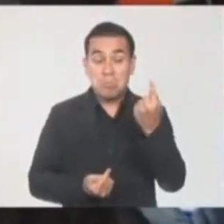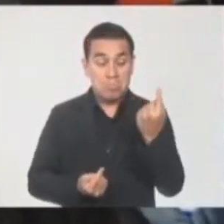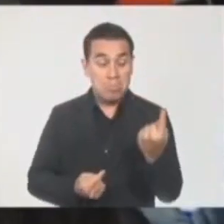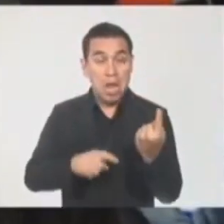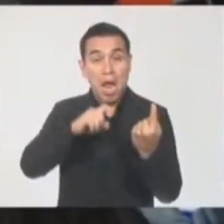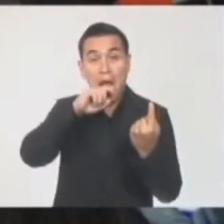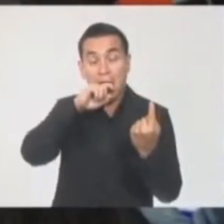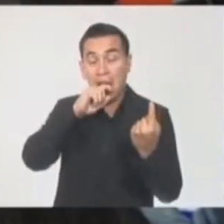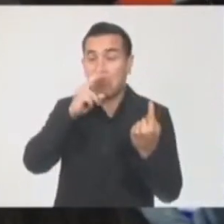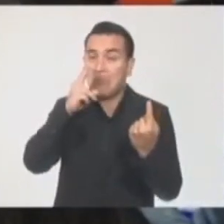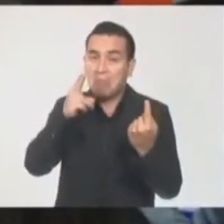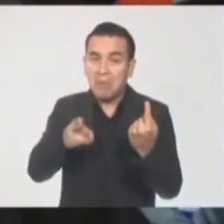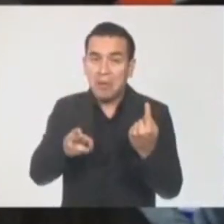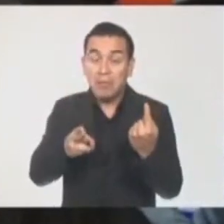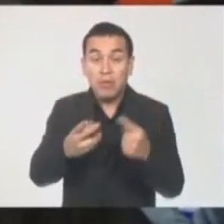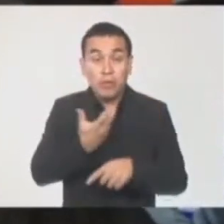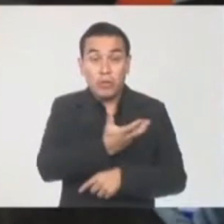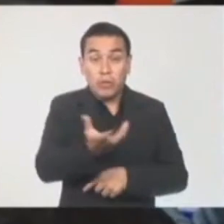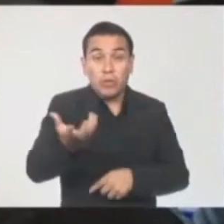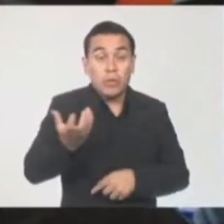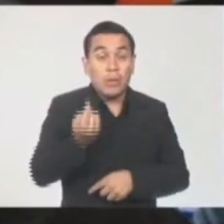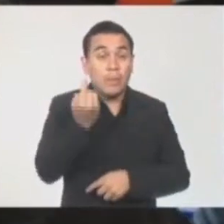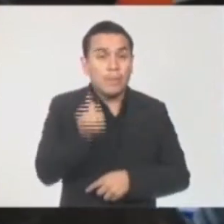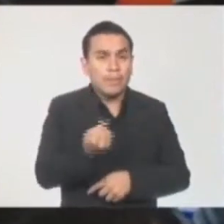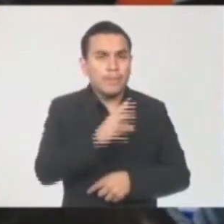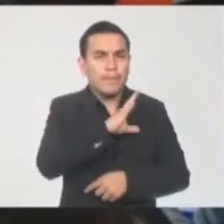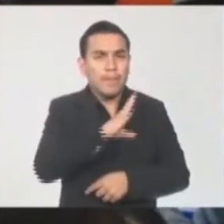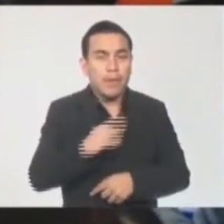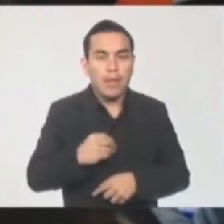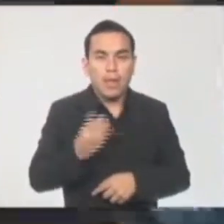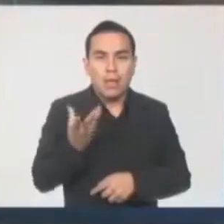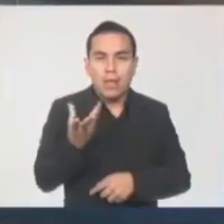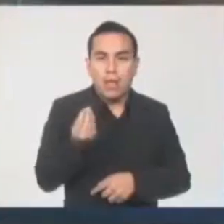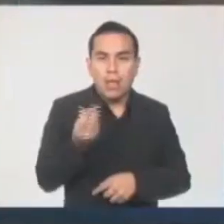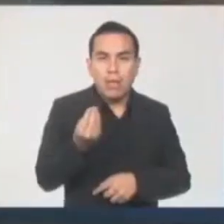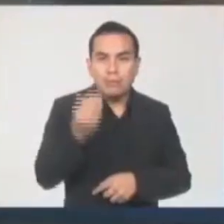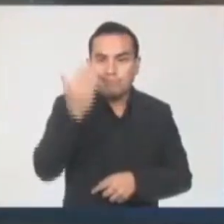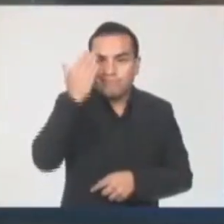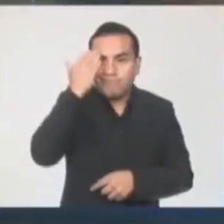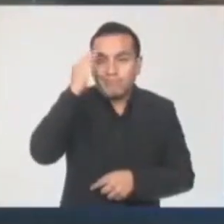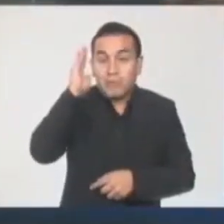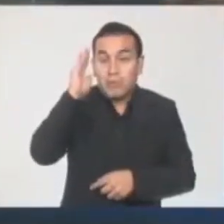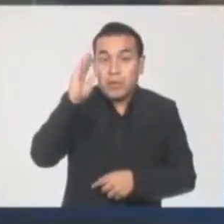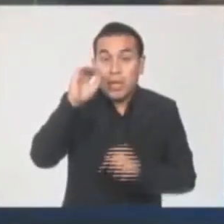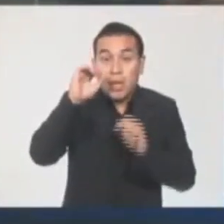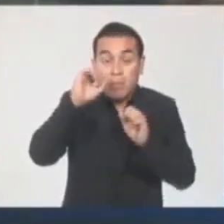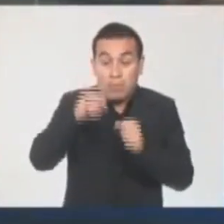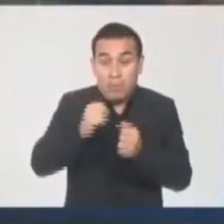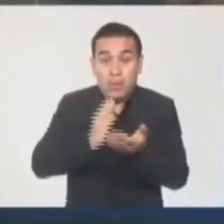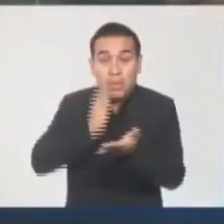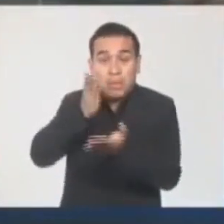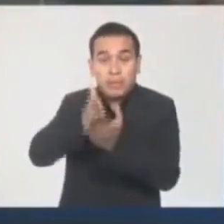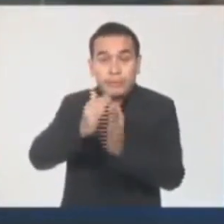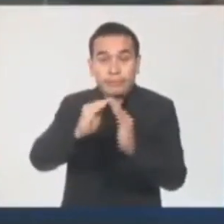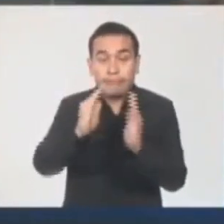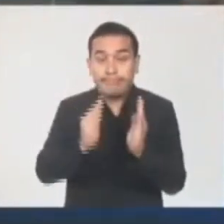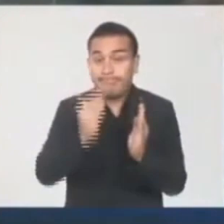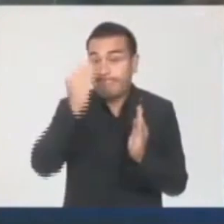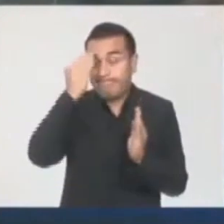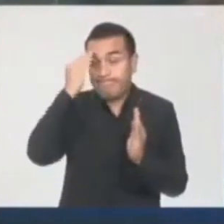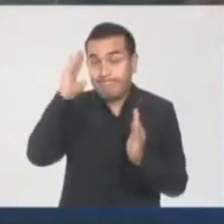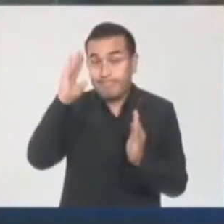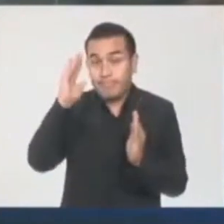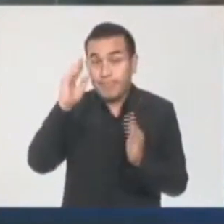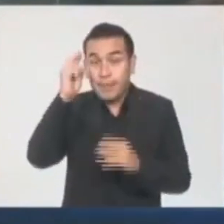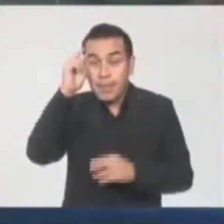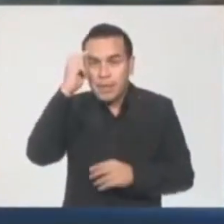pobre. La mayoría de salvadoreños crecieron con el miedo de no saber si sus seres queridos iban a regresar a casa. Crecieron no solo